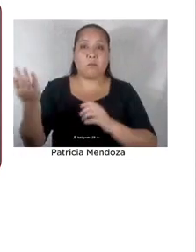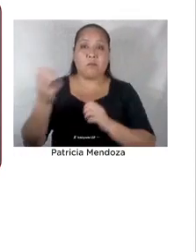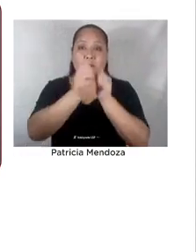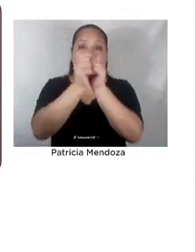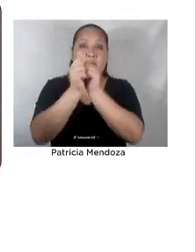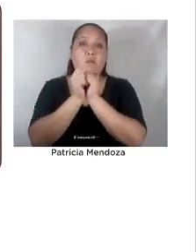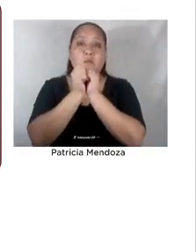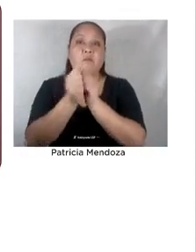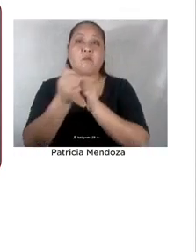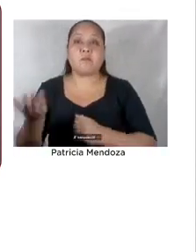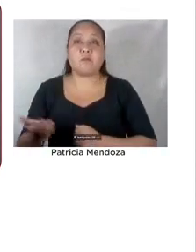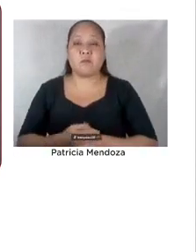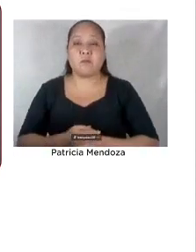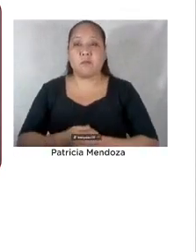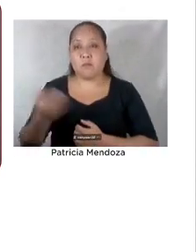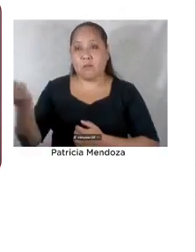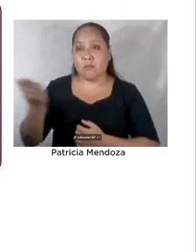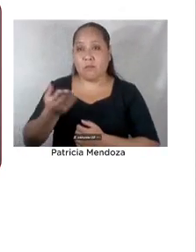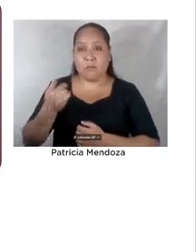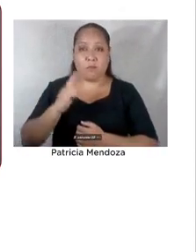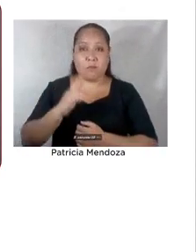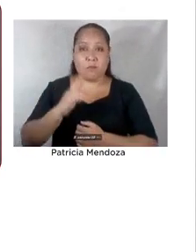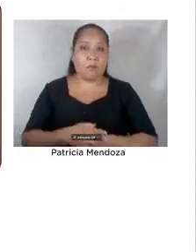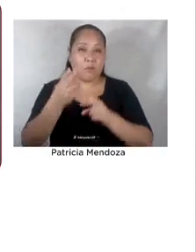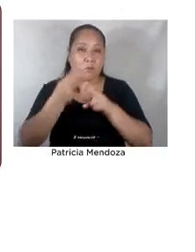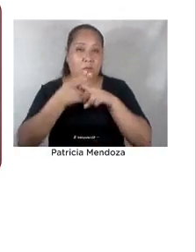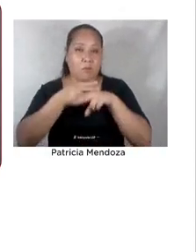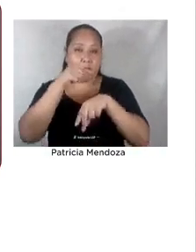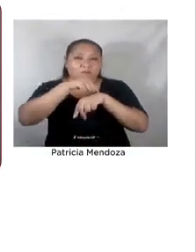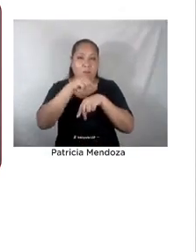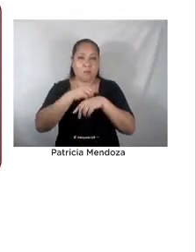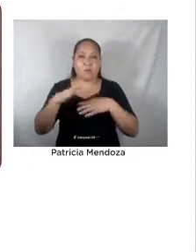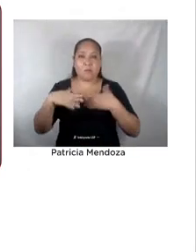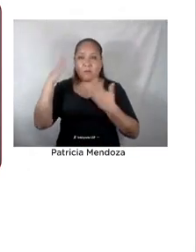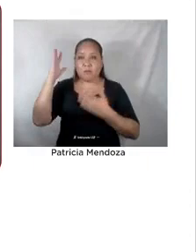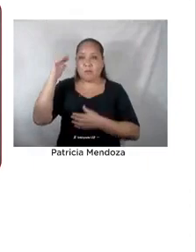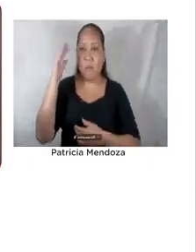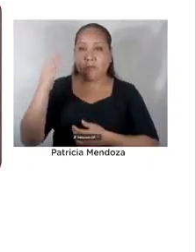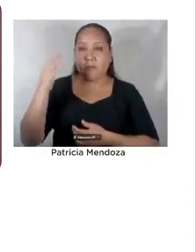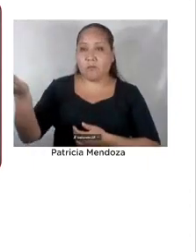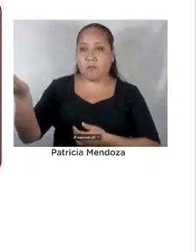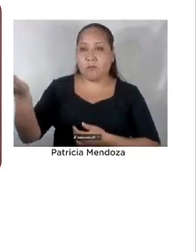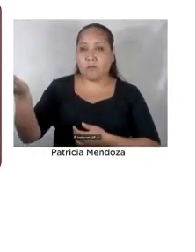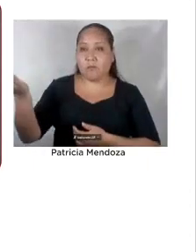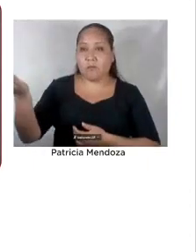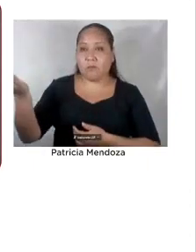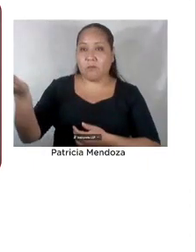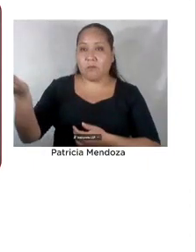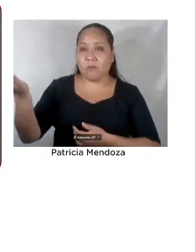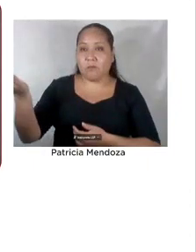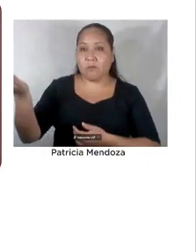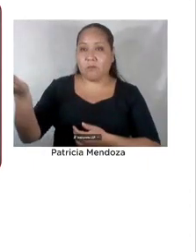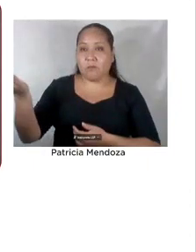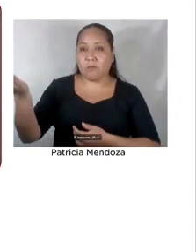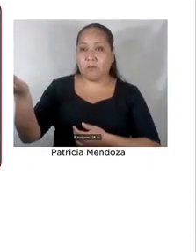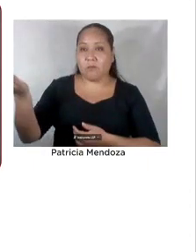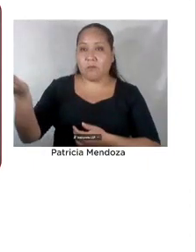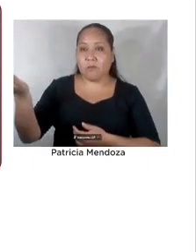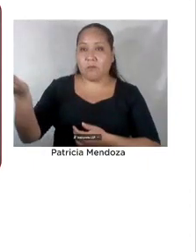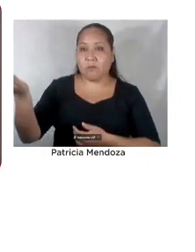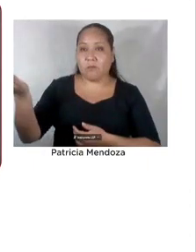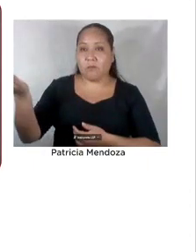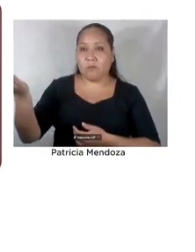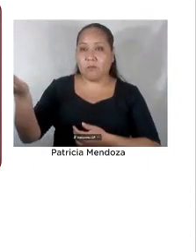acompañado, y les cedo un momento para que puedan despedirse. Adelante, por favor, Alberto, luego Alfredo y